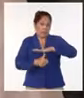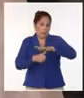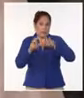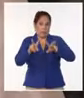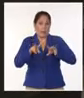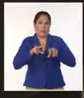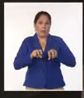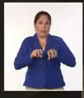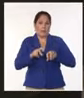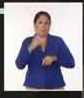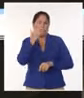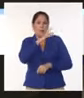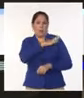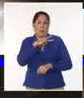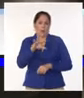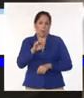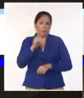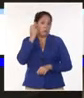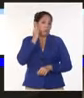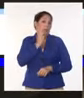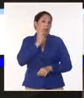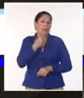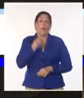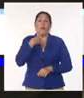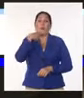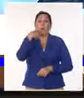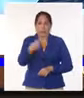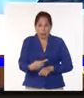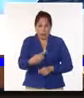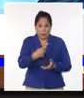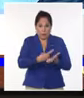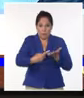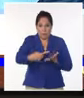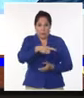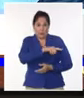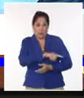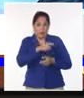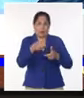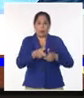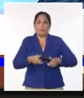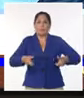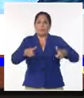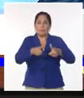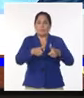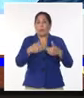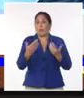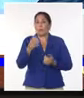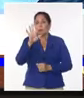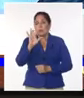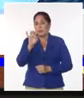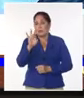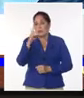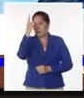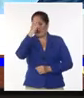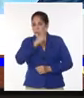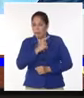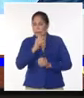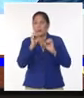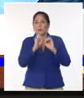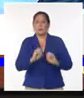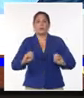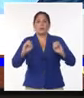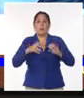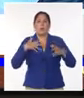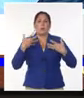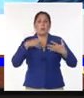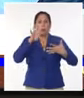Lasso Hernández. Marrero Cruz subrayó que desde la pasada sesión de este órgano, celebrada el 15 de abril, se reordenaron actividades del